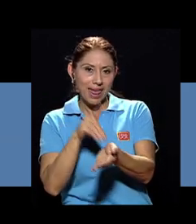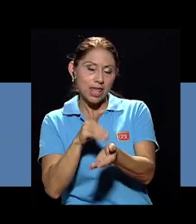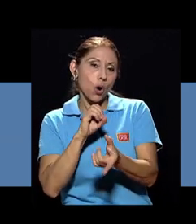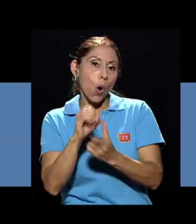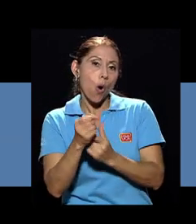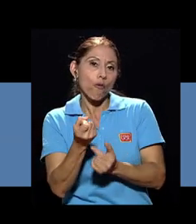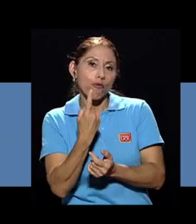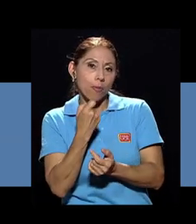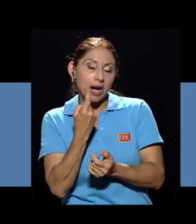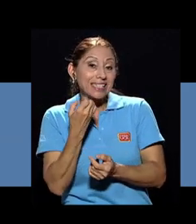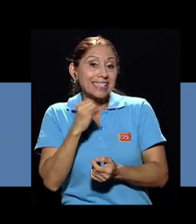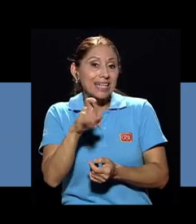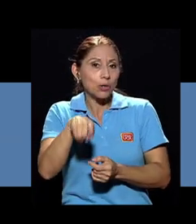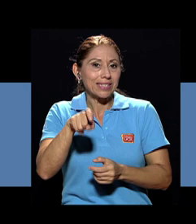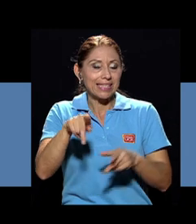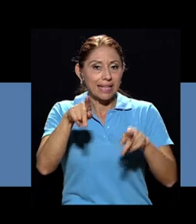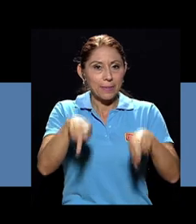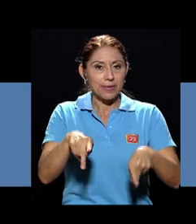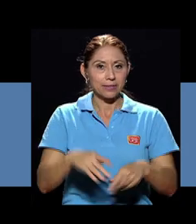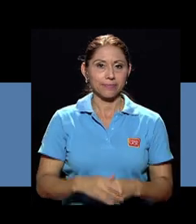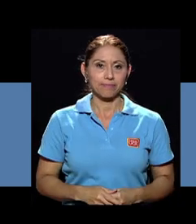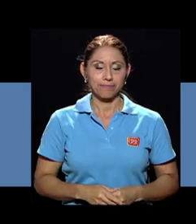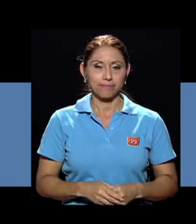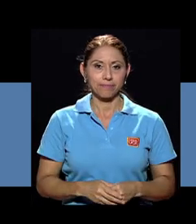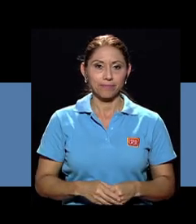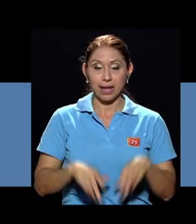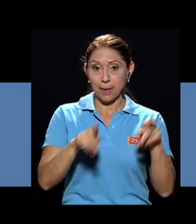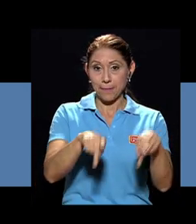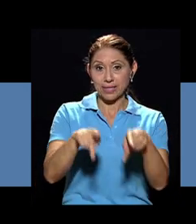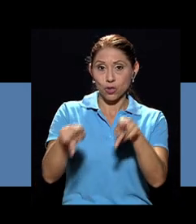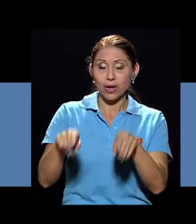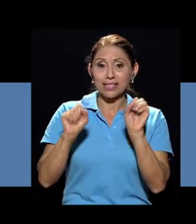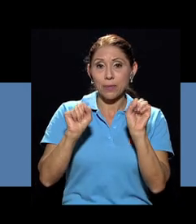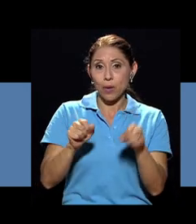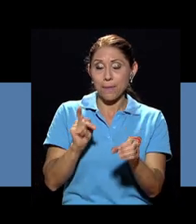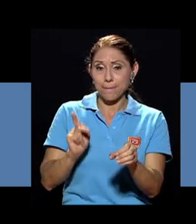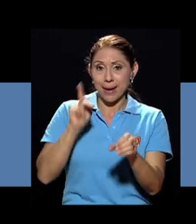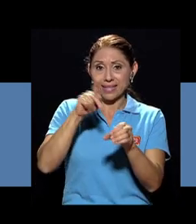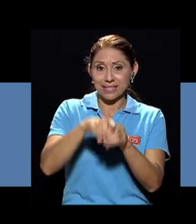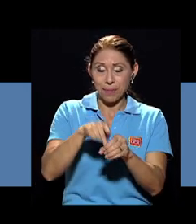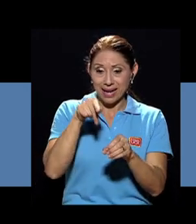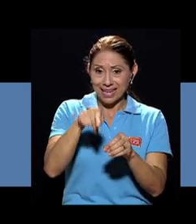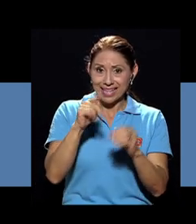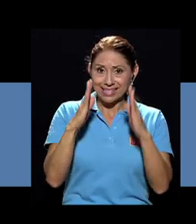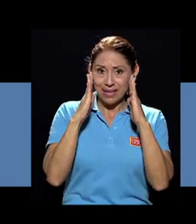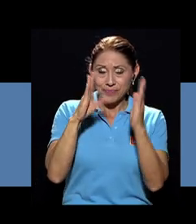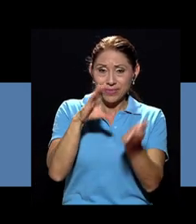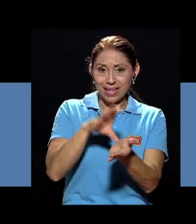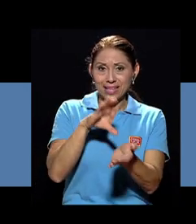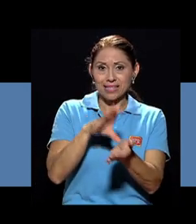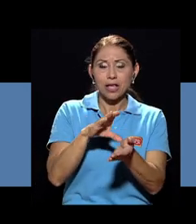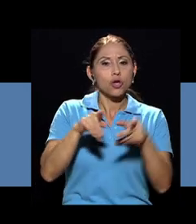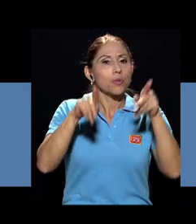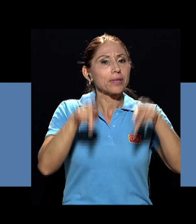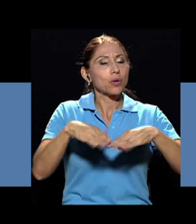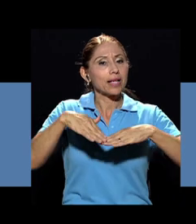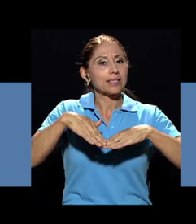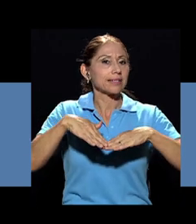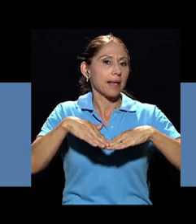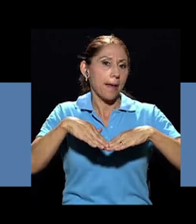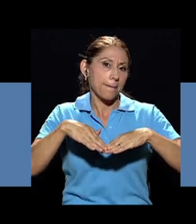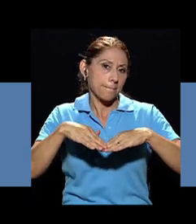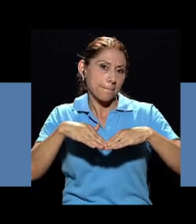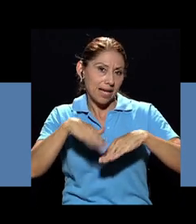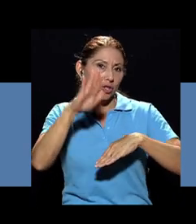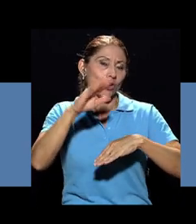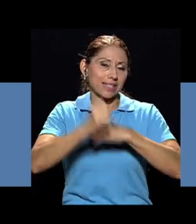farmacológico, si así el paciente lo requiere. Pero las personas que pueden participar en la clínica son pacientes mayores de edad,